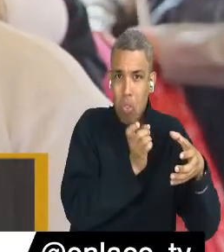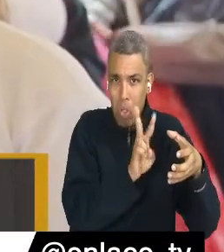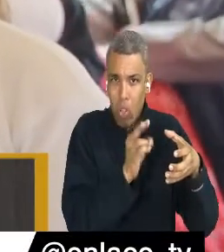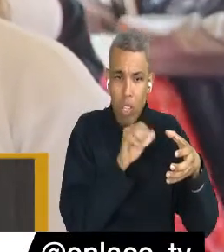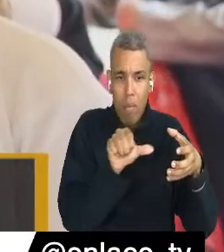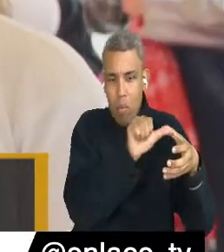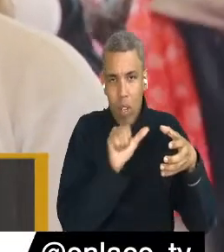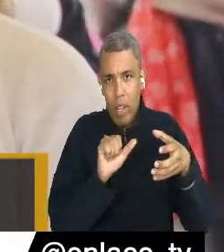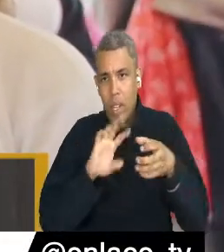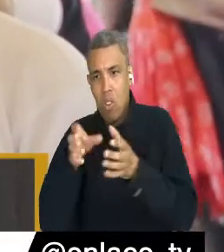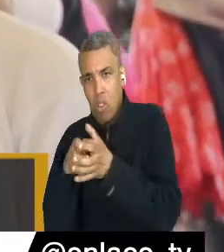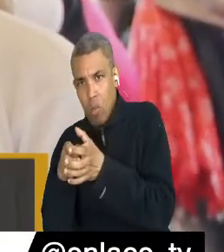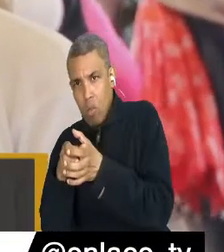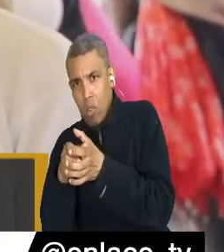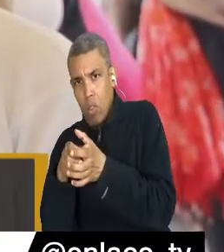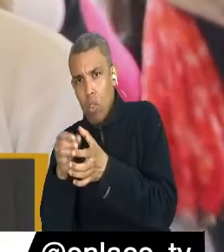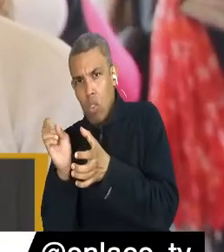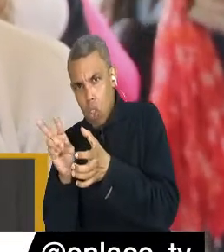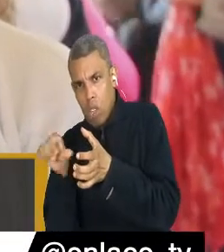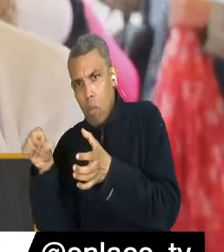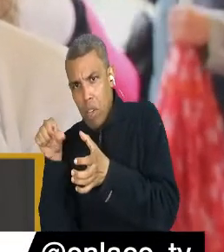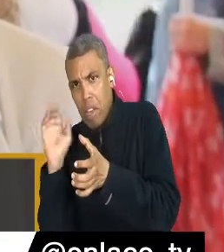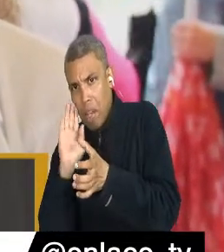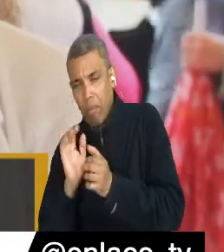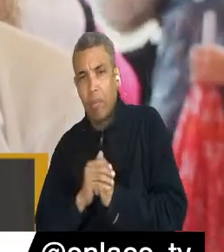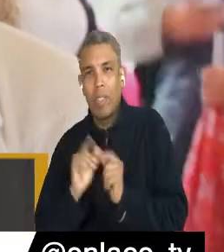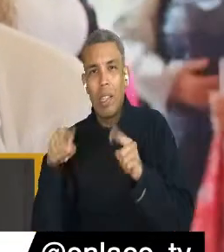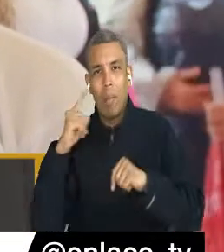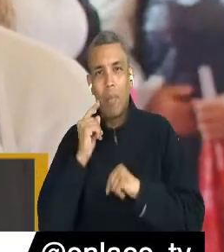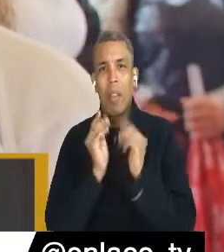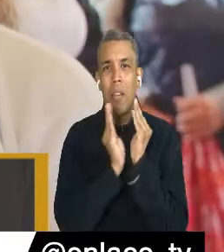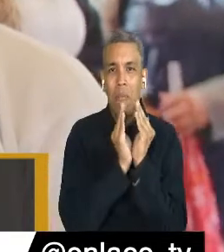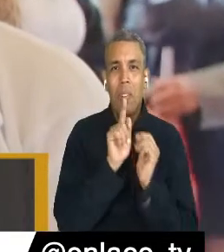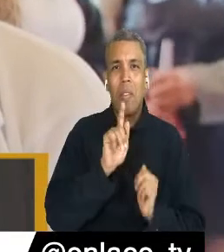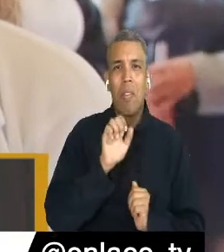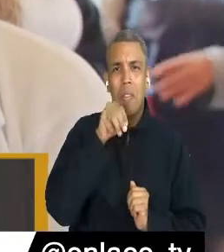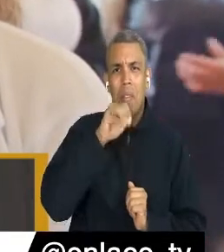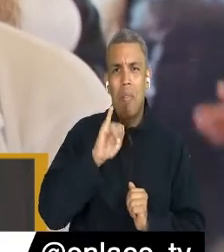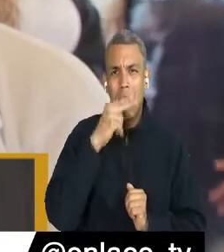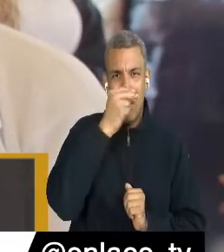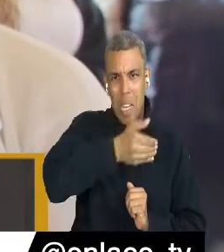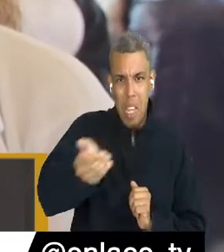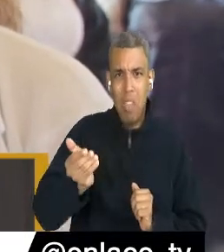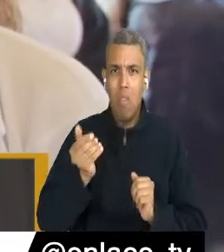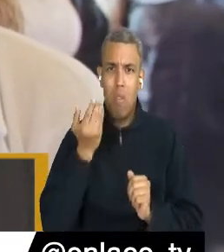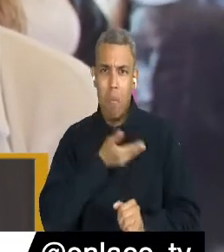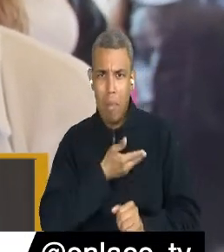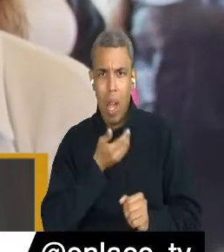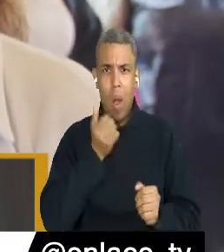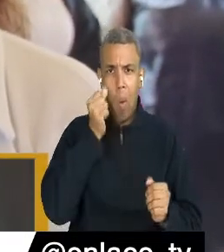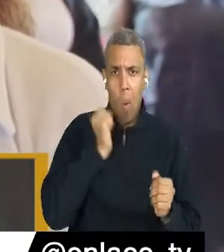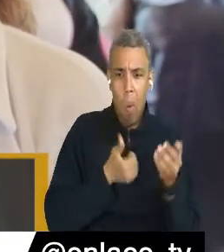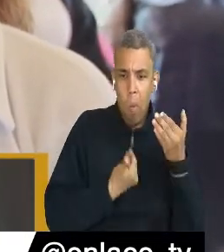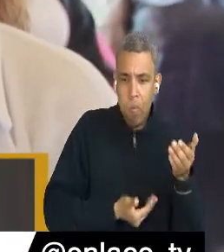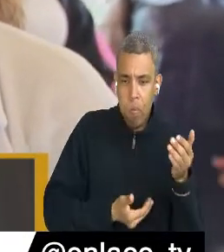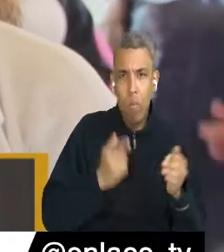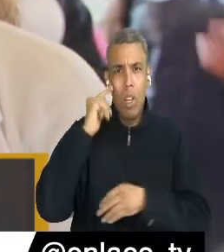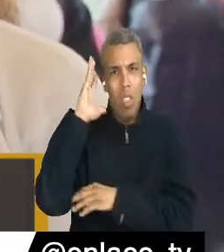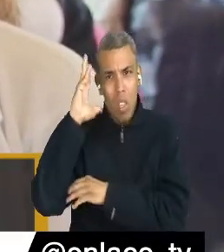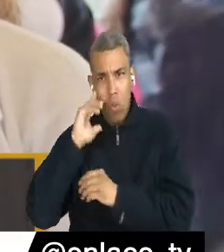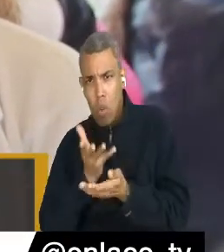FAMIS, atendemos 14 usuarias en las horas de la tarde, en charlas de prevención y promoción,